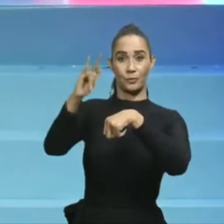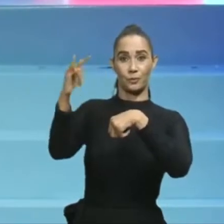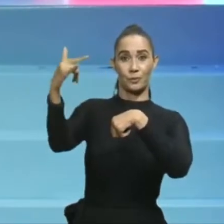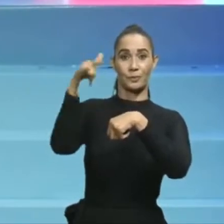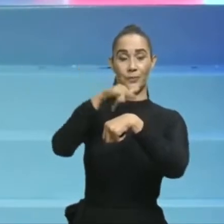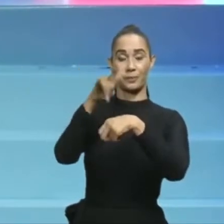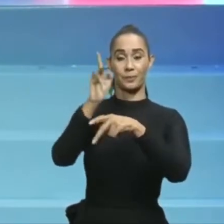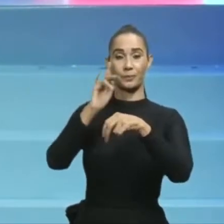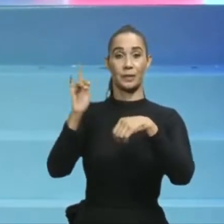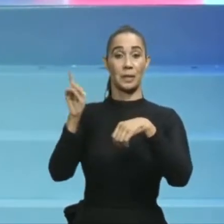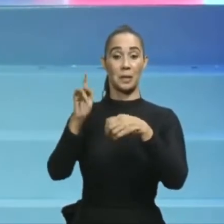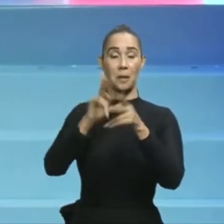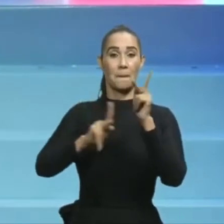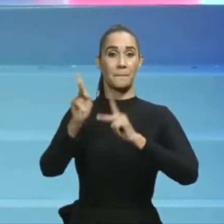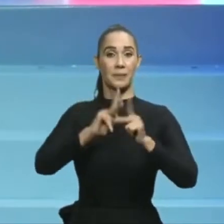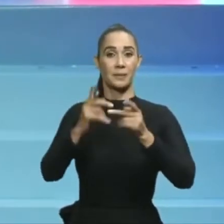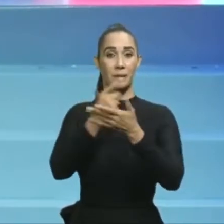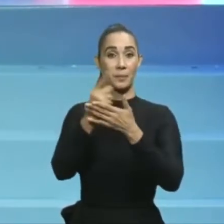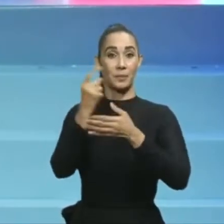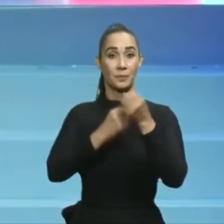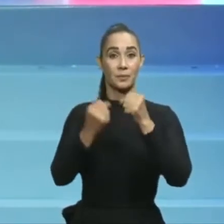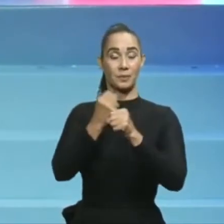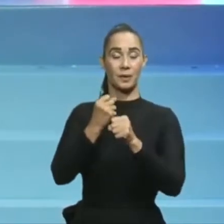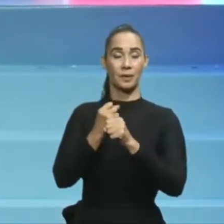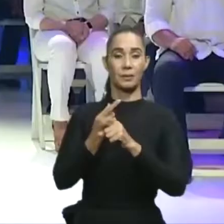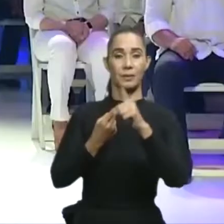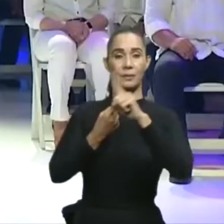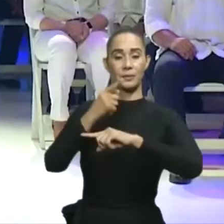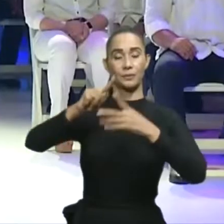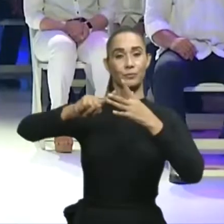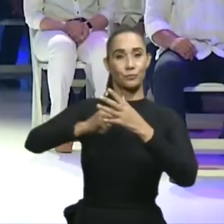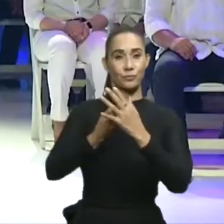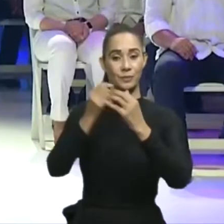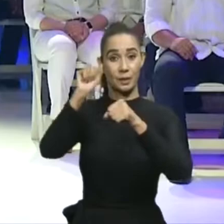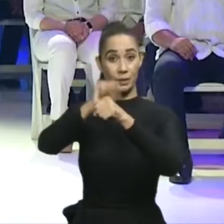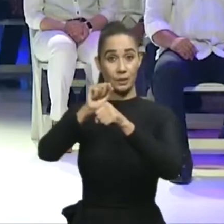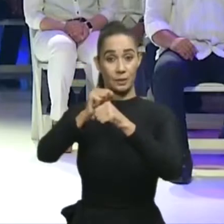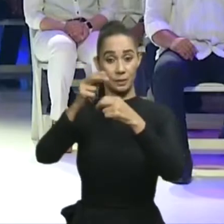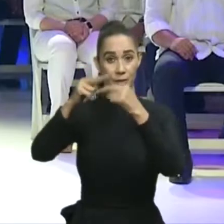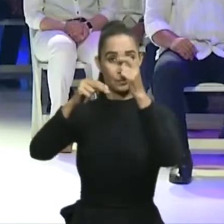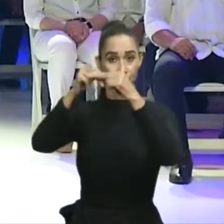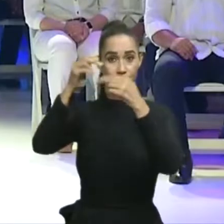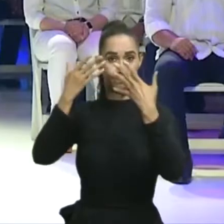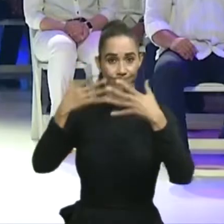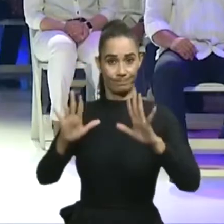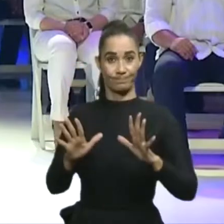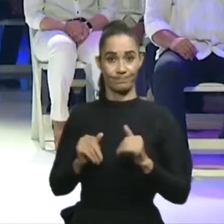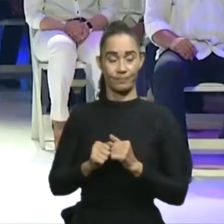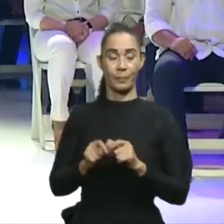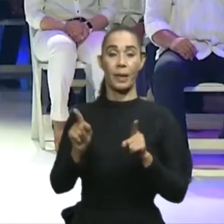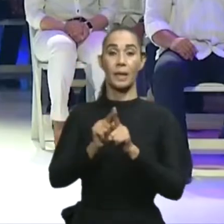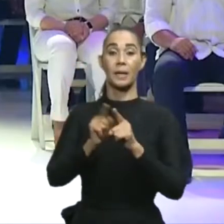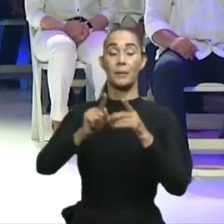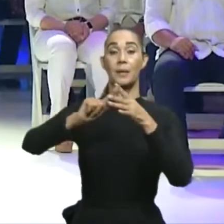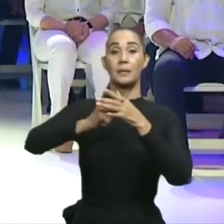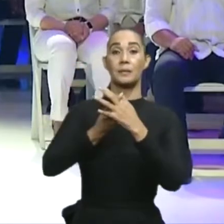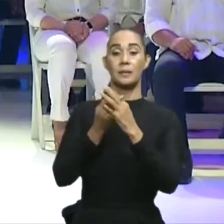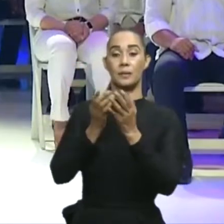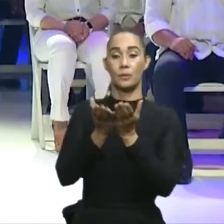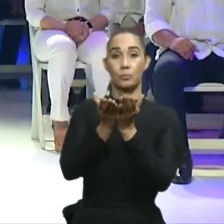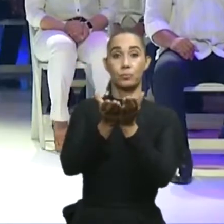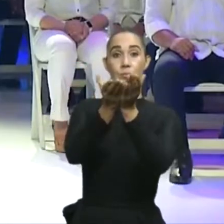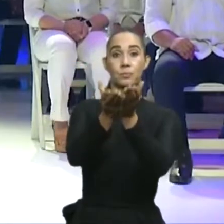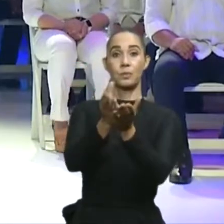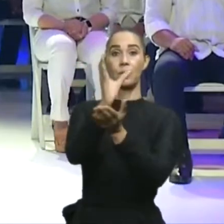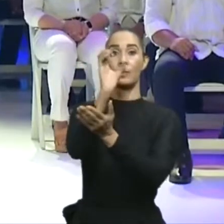región en los próximos años y del que hace meses hemos comenzado las obras ya de infraestructuras también se inició el puerto de cabo rojo